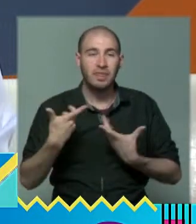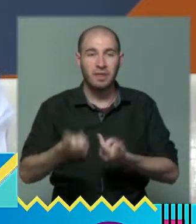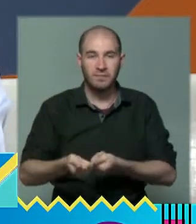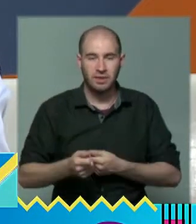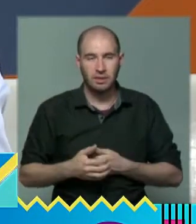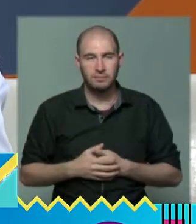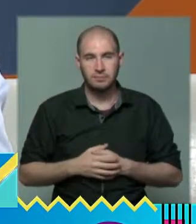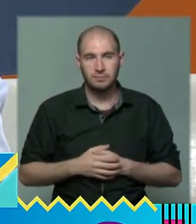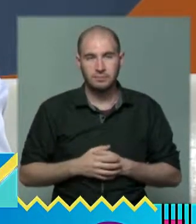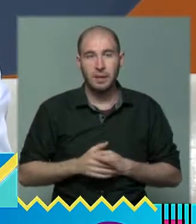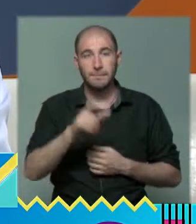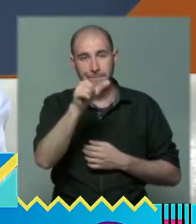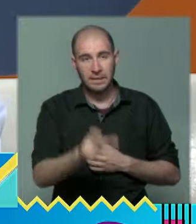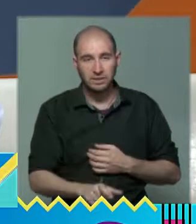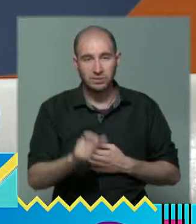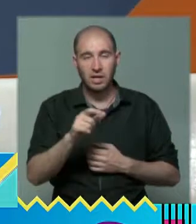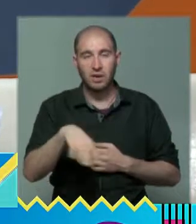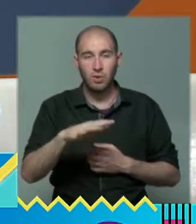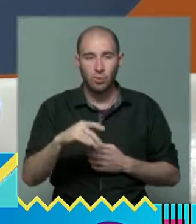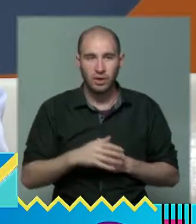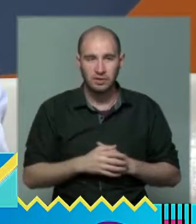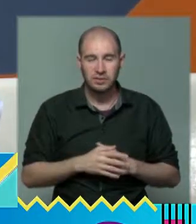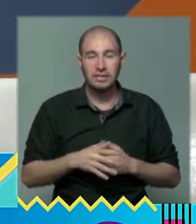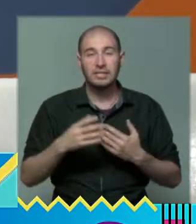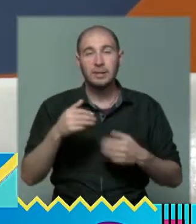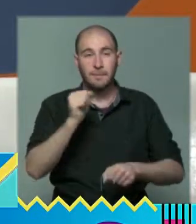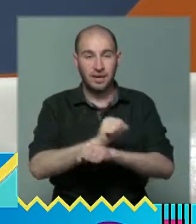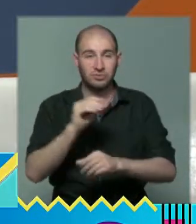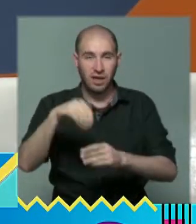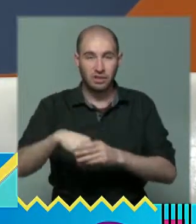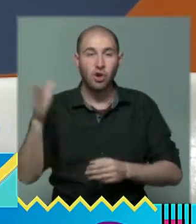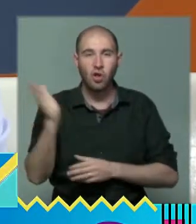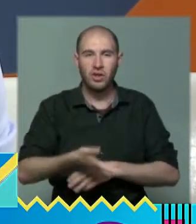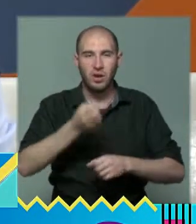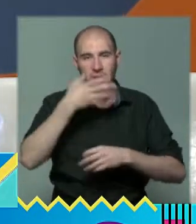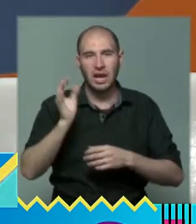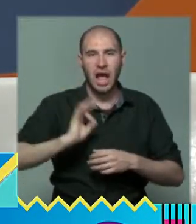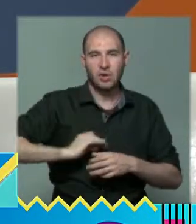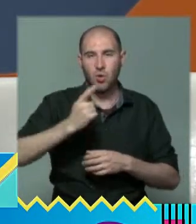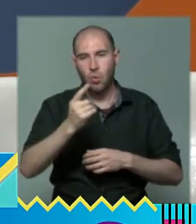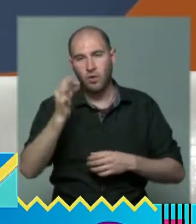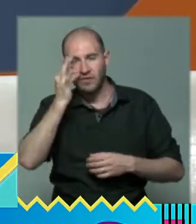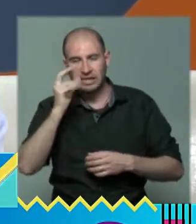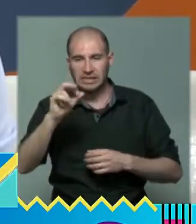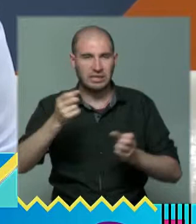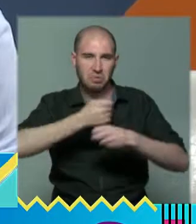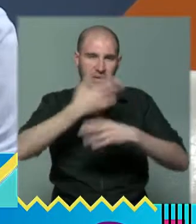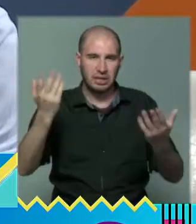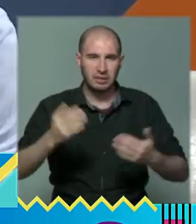esto de que la persona que pase por el servicio penitenciario con la condena que sea, de 1 año o de 20, 30, lo que